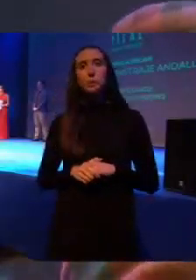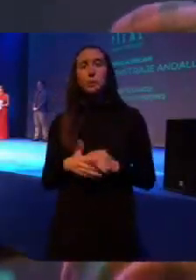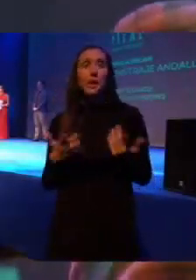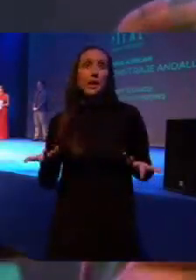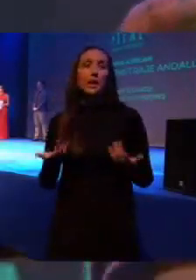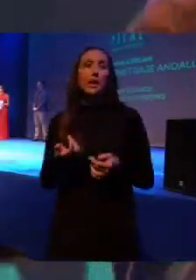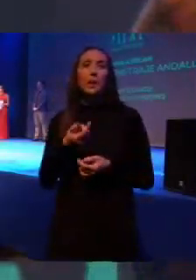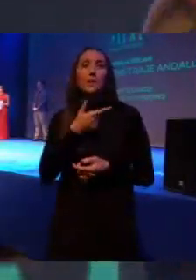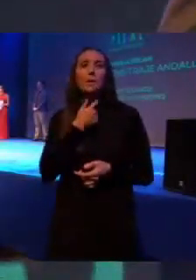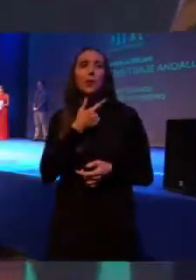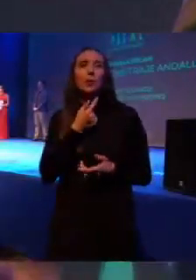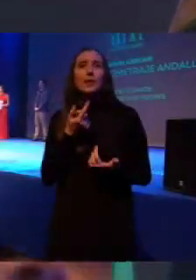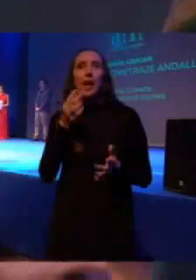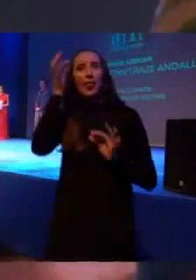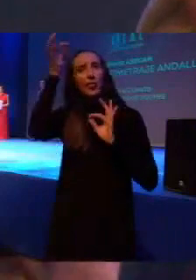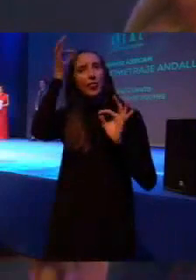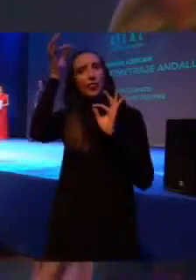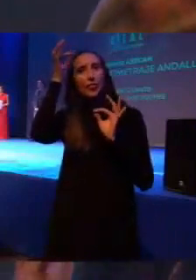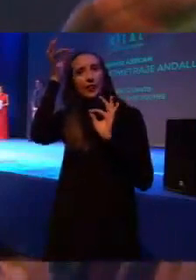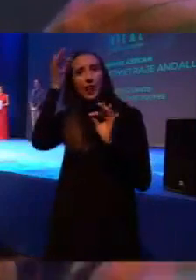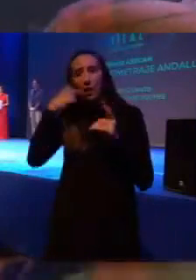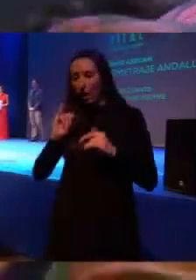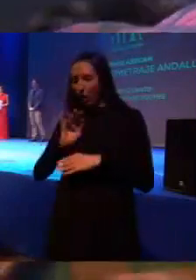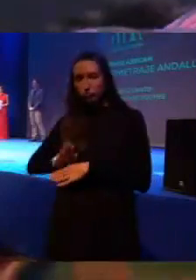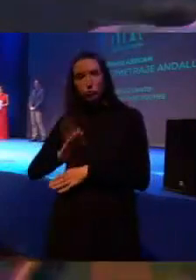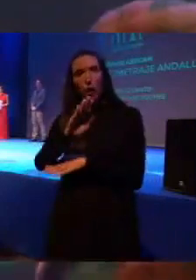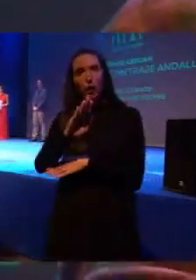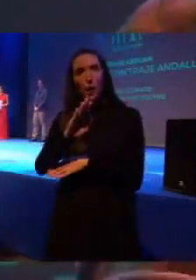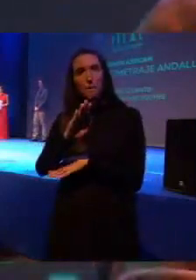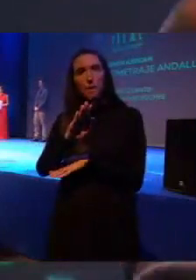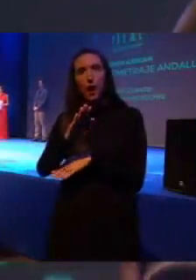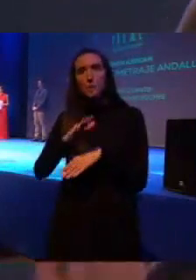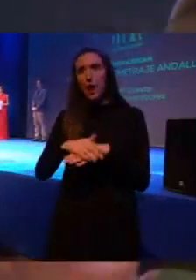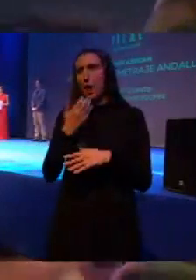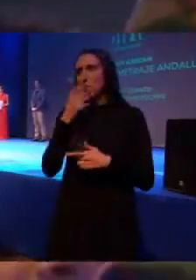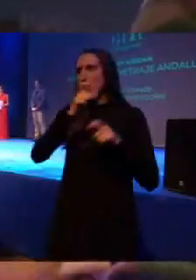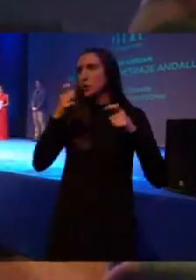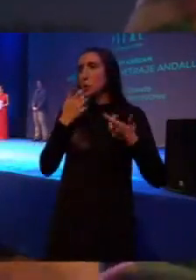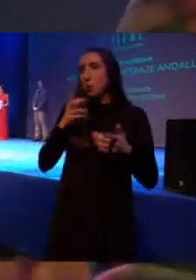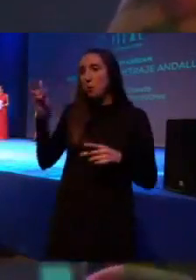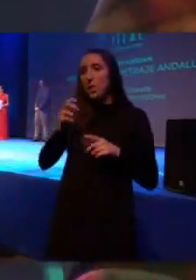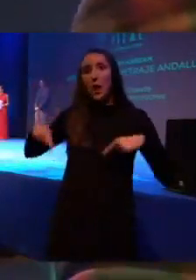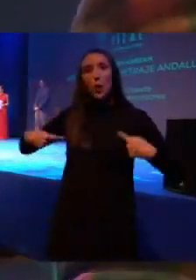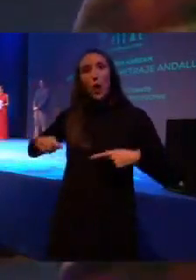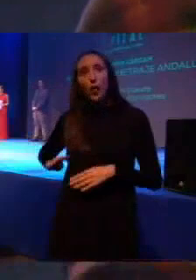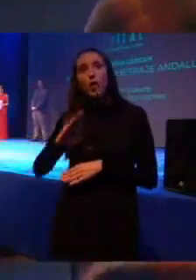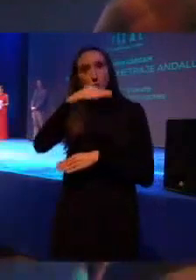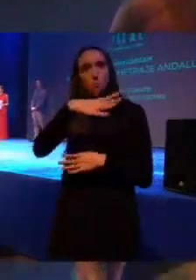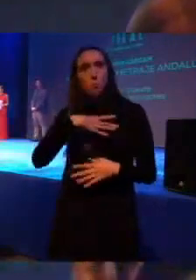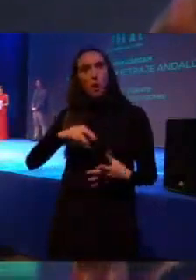Me gusta mucho el detalle de que haya una rampa, ¿no?, para las personas que necesiten subir al escenario en silla de ruedas,